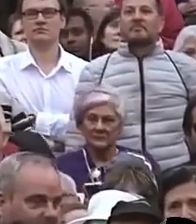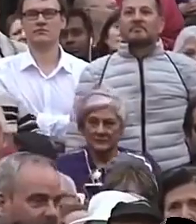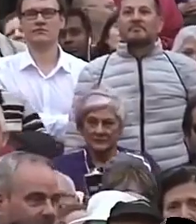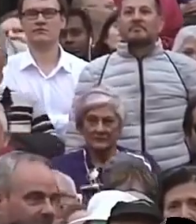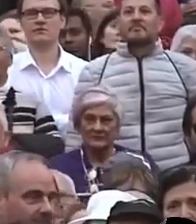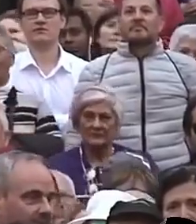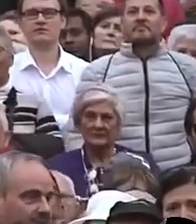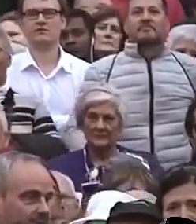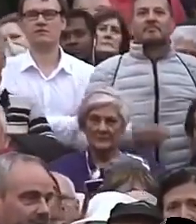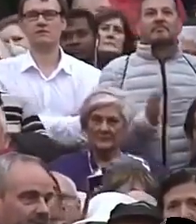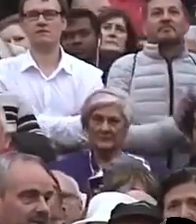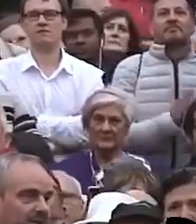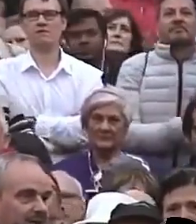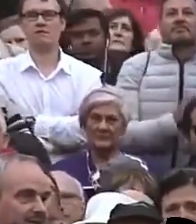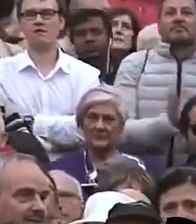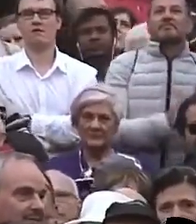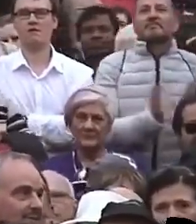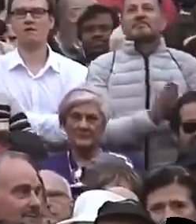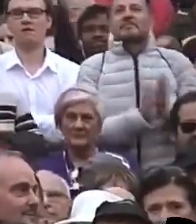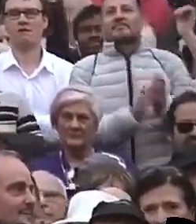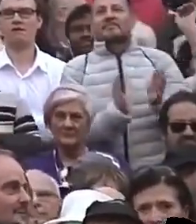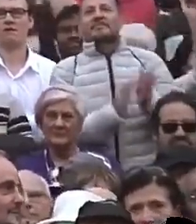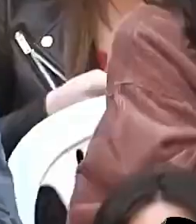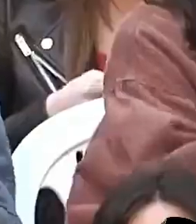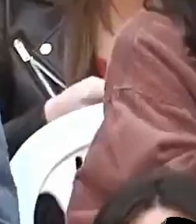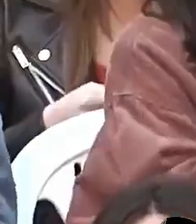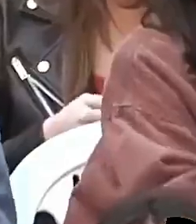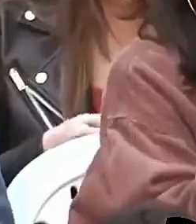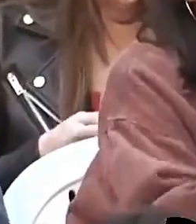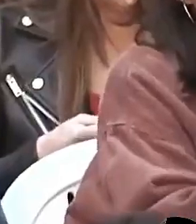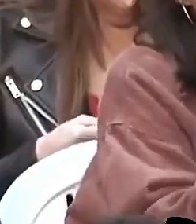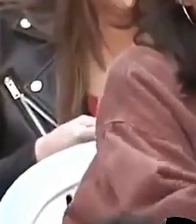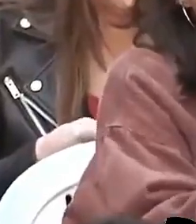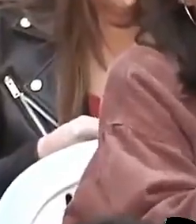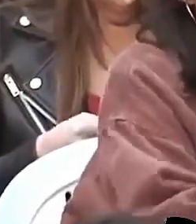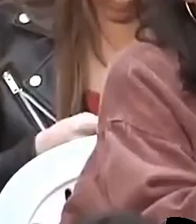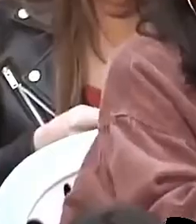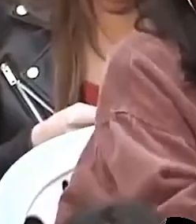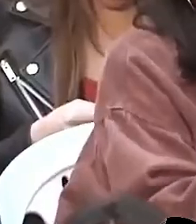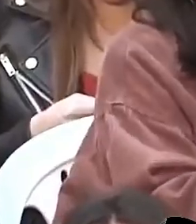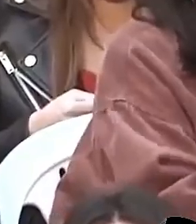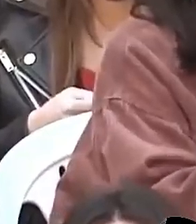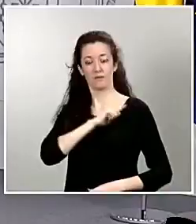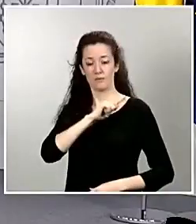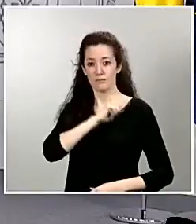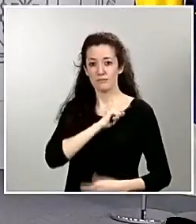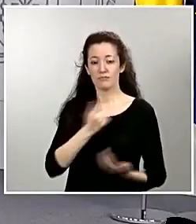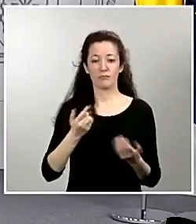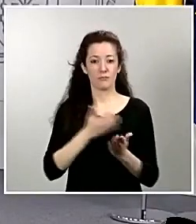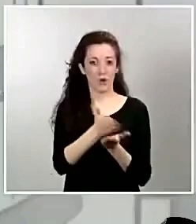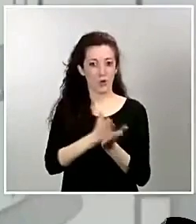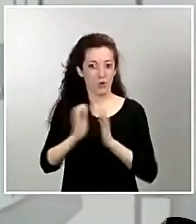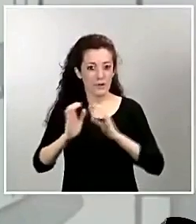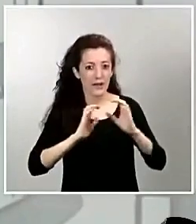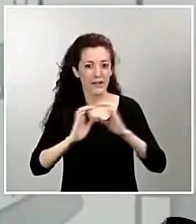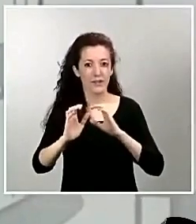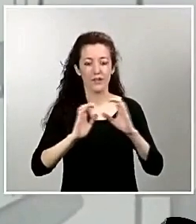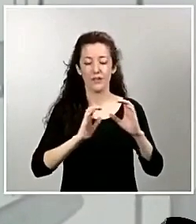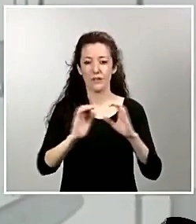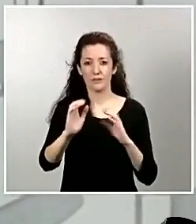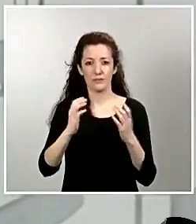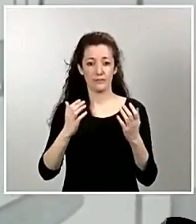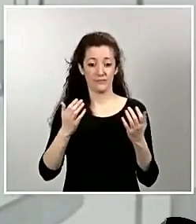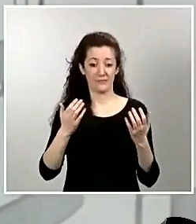historia, porque ha puesto todo patas arriba, amigas y amigos, patas arriba. Y a todos los trabajadores